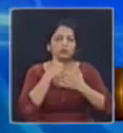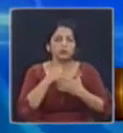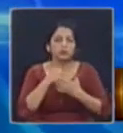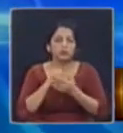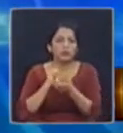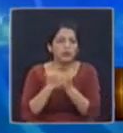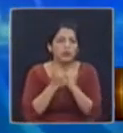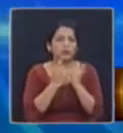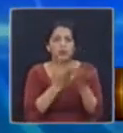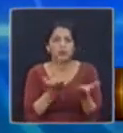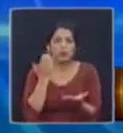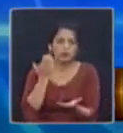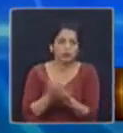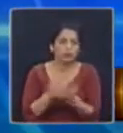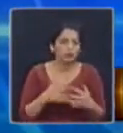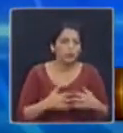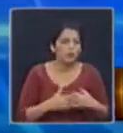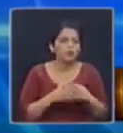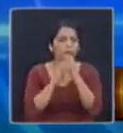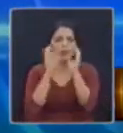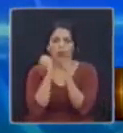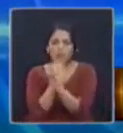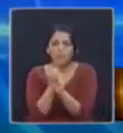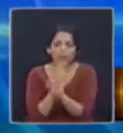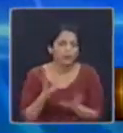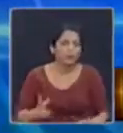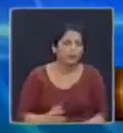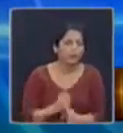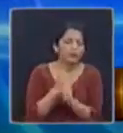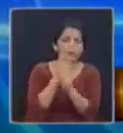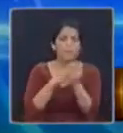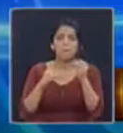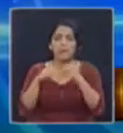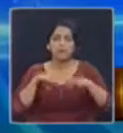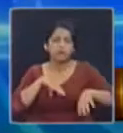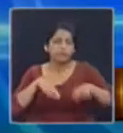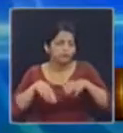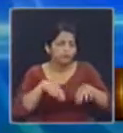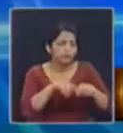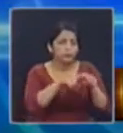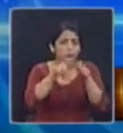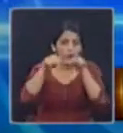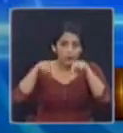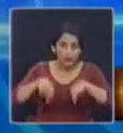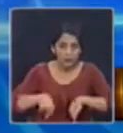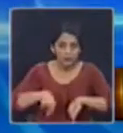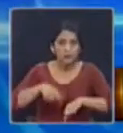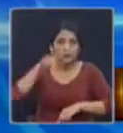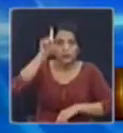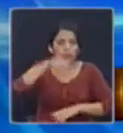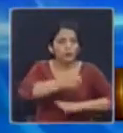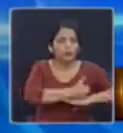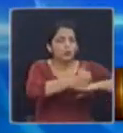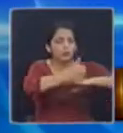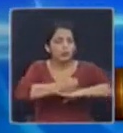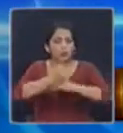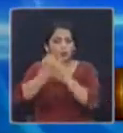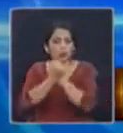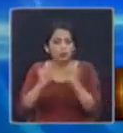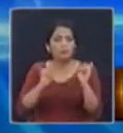marcha la economía, para recuperar el trabajo, la producción y para recuperar dos cosas: la independencia de poderes y